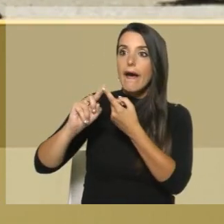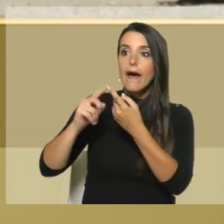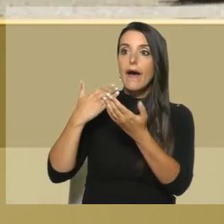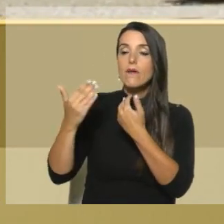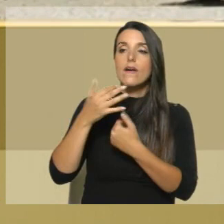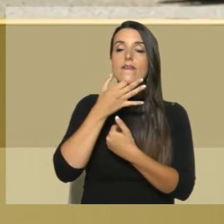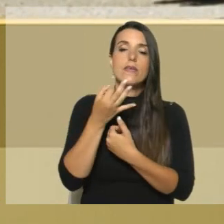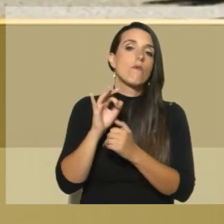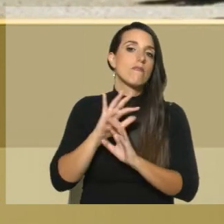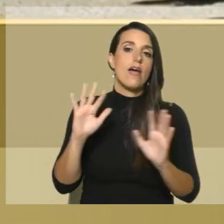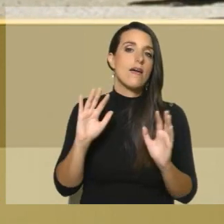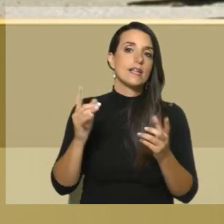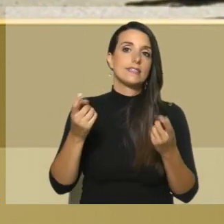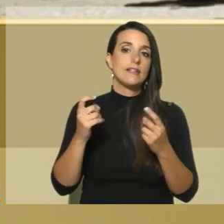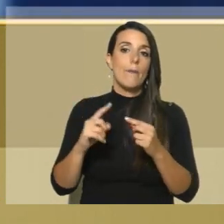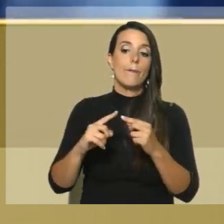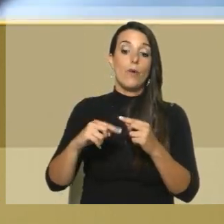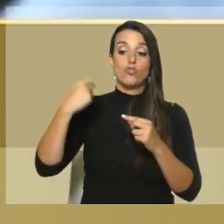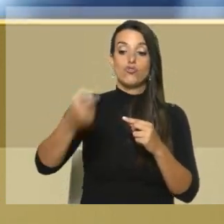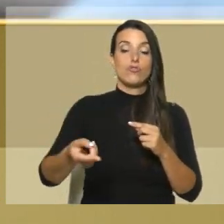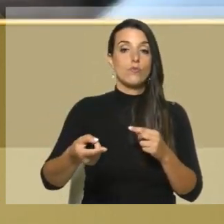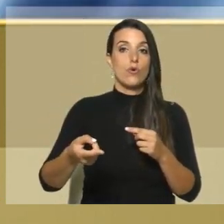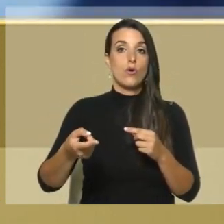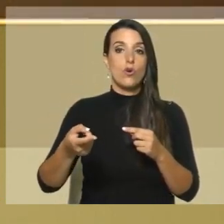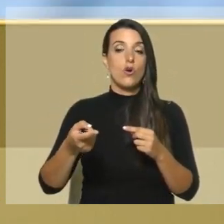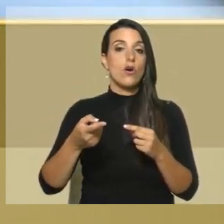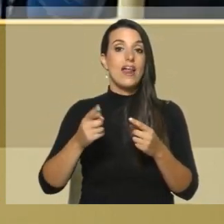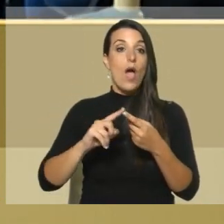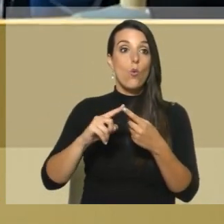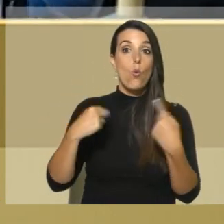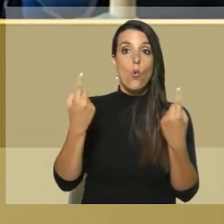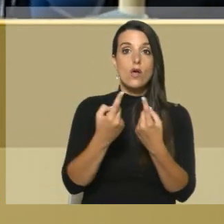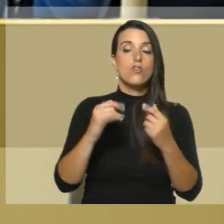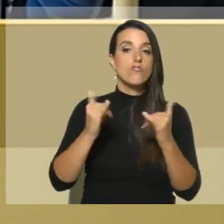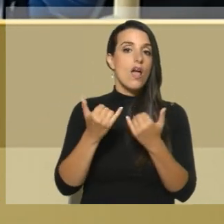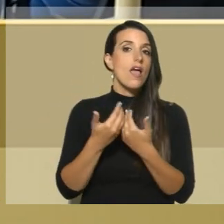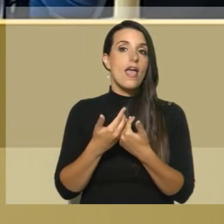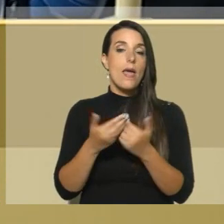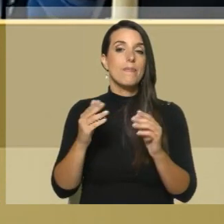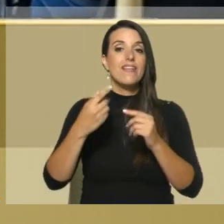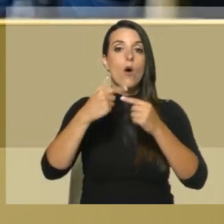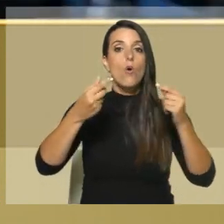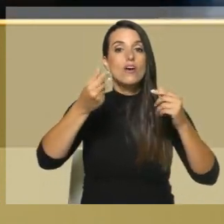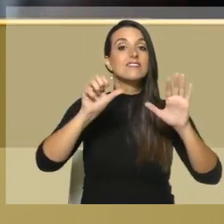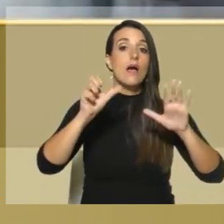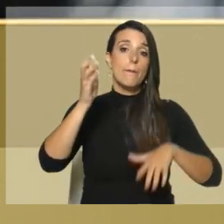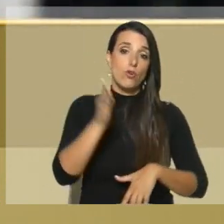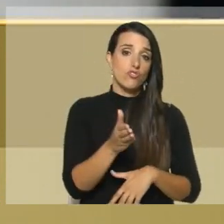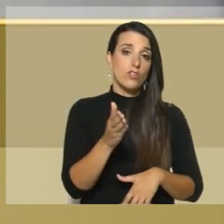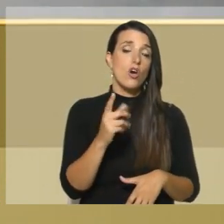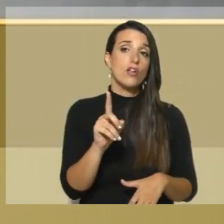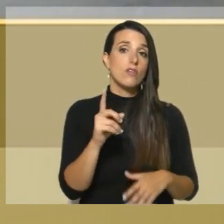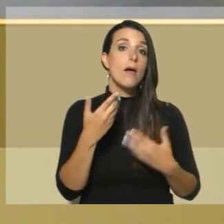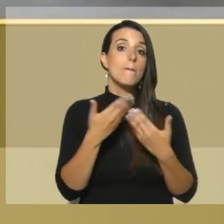dijimos que teníamos que, en la próxima negociación ya estaríamos partiendo de una inflación de un 6%, si empezara